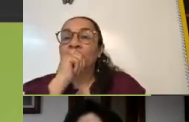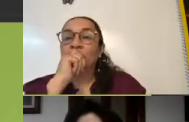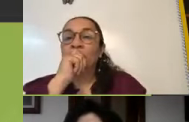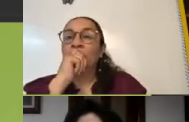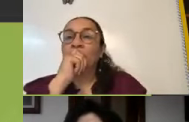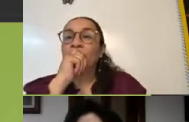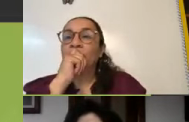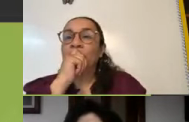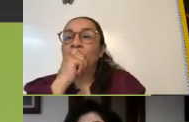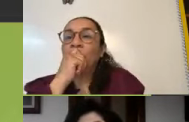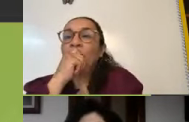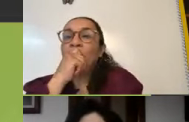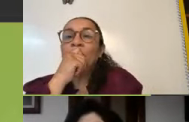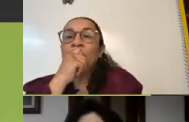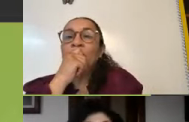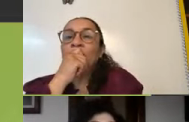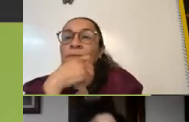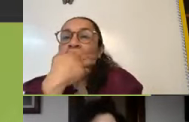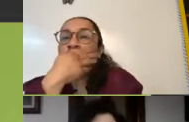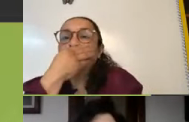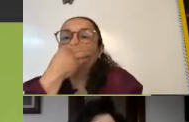de agua bimestral promedio.